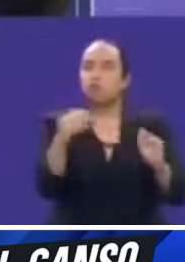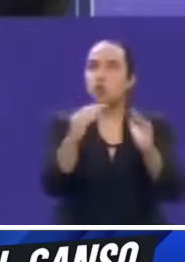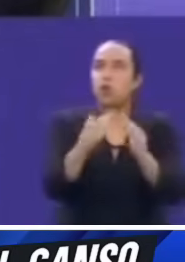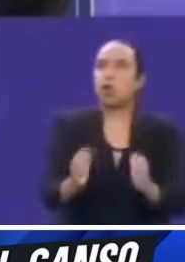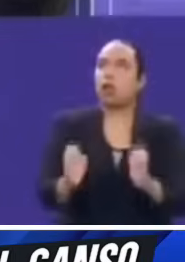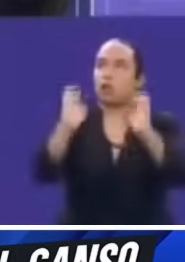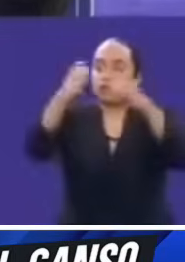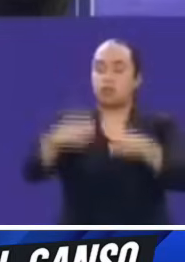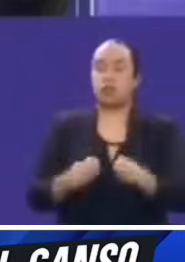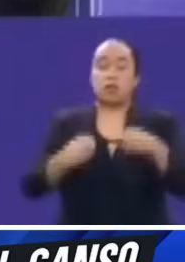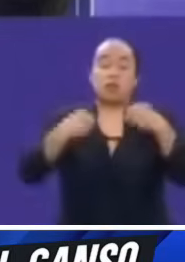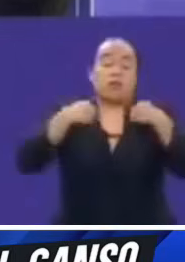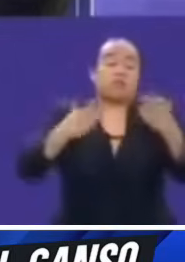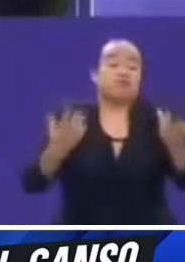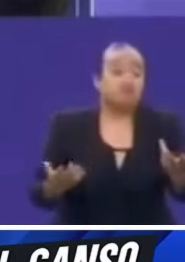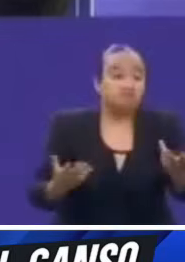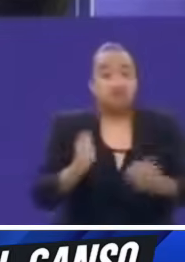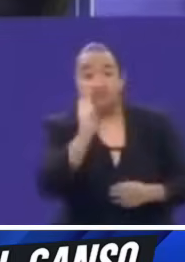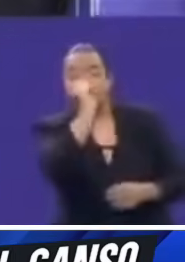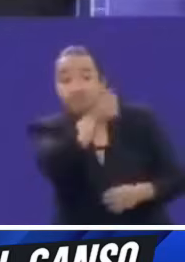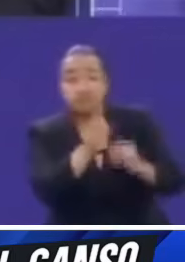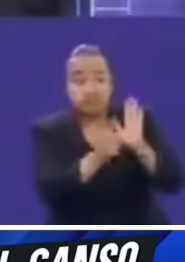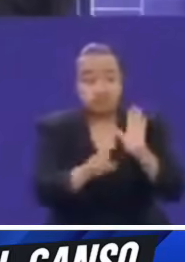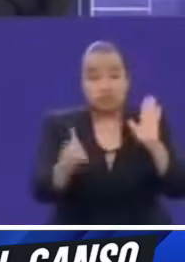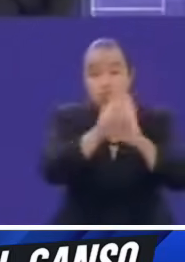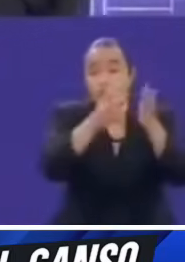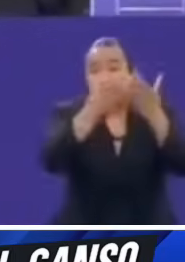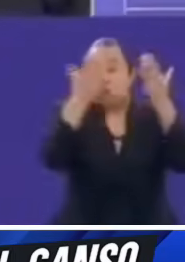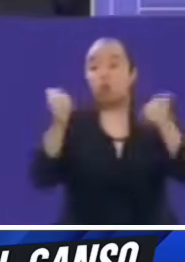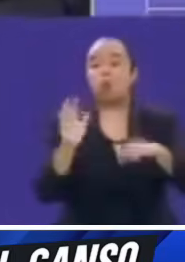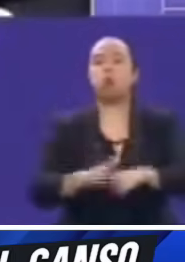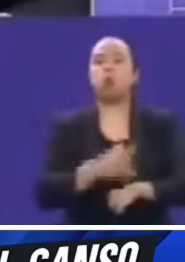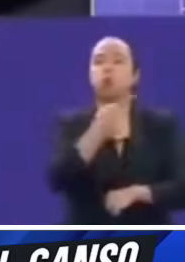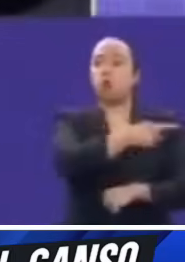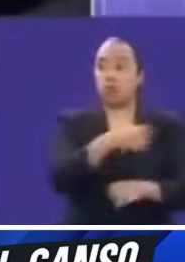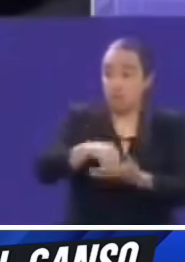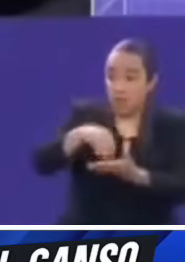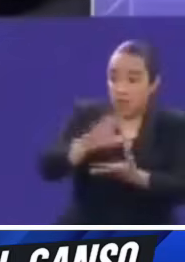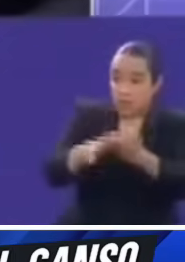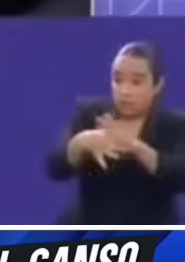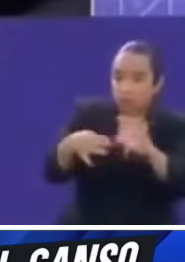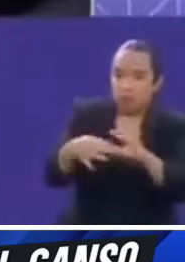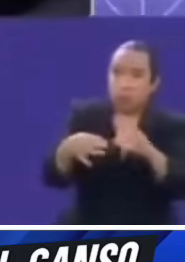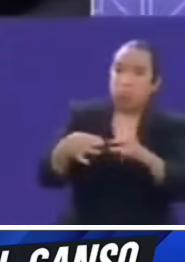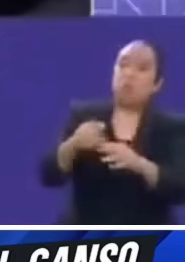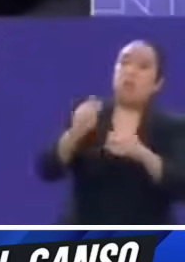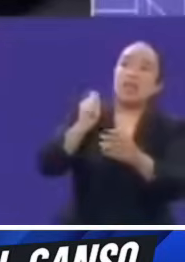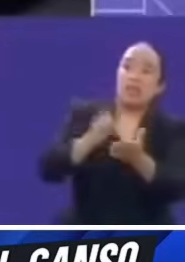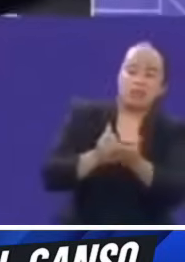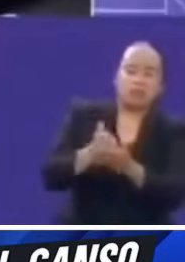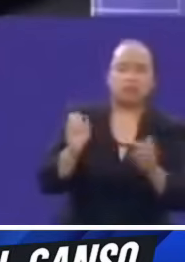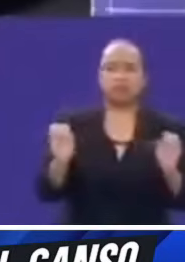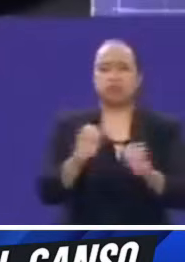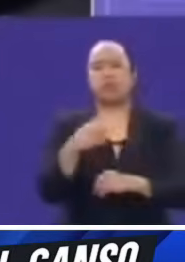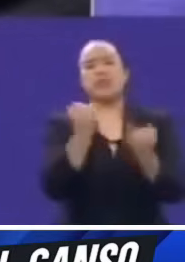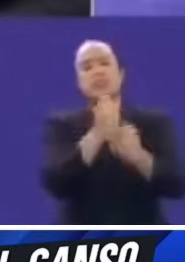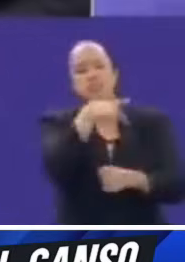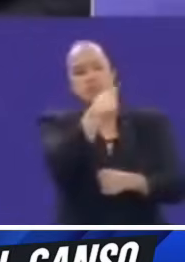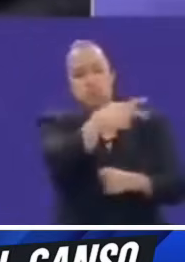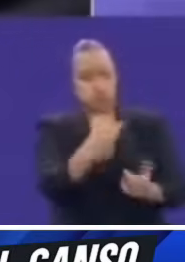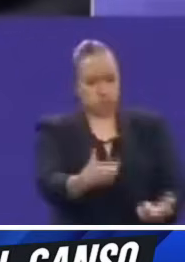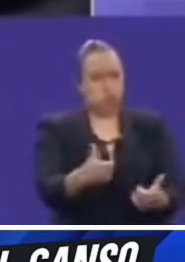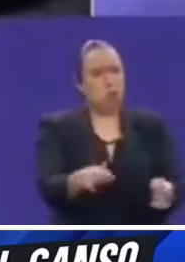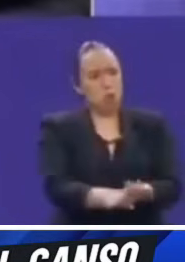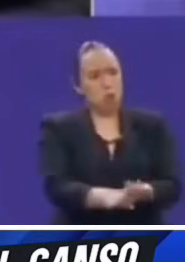que no sabemos de ese departamento Por qué no se declara igual que mucha fortuna mala vida pero esa es